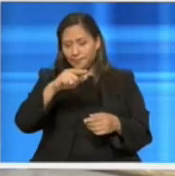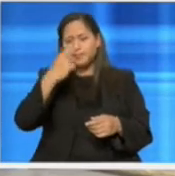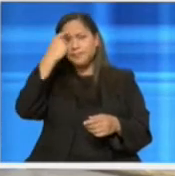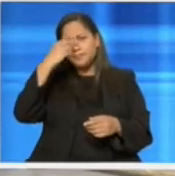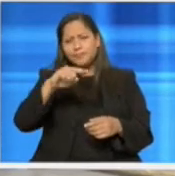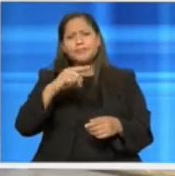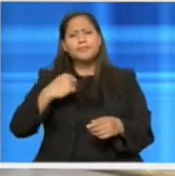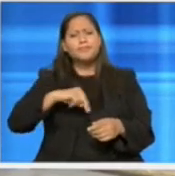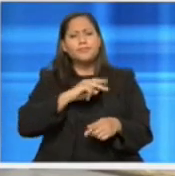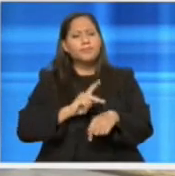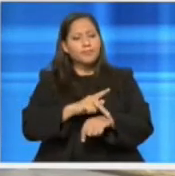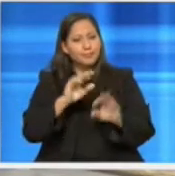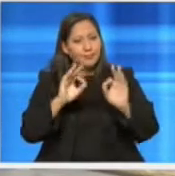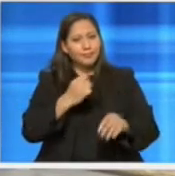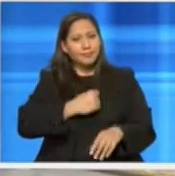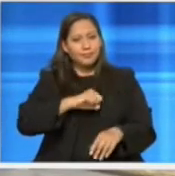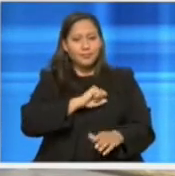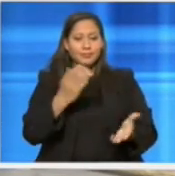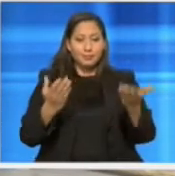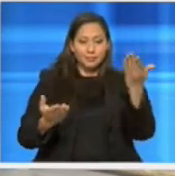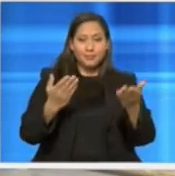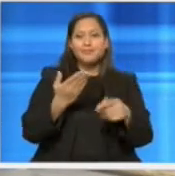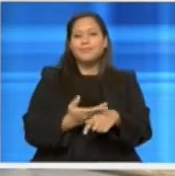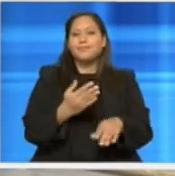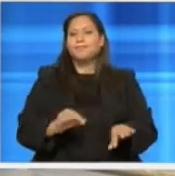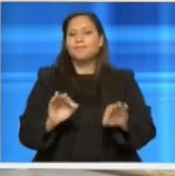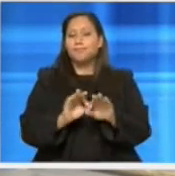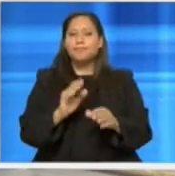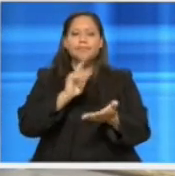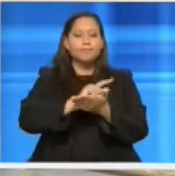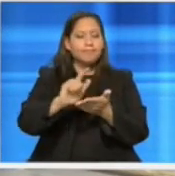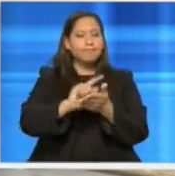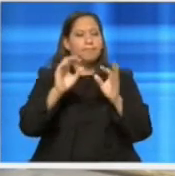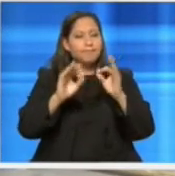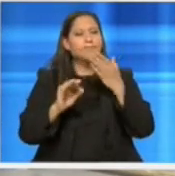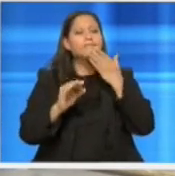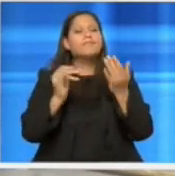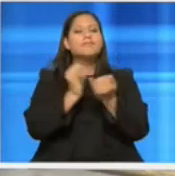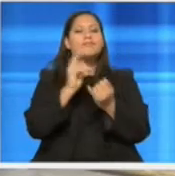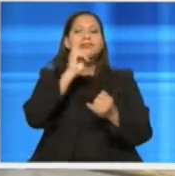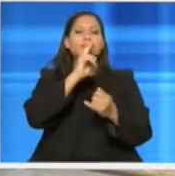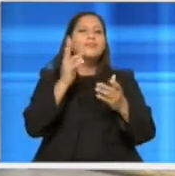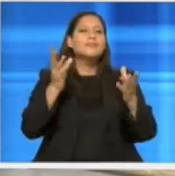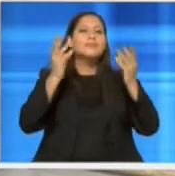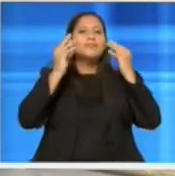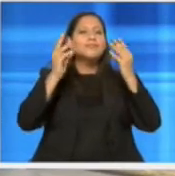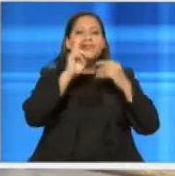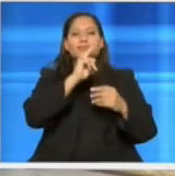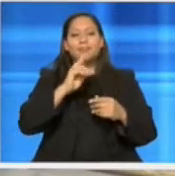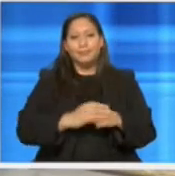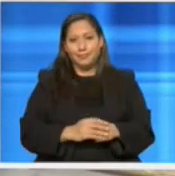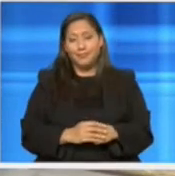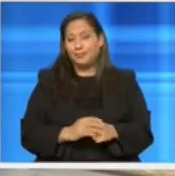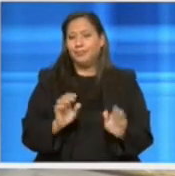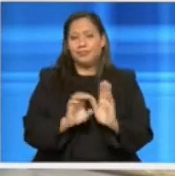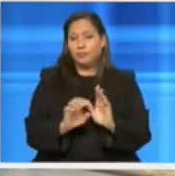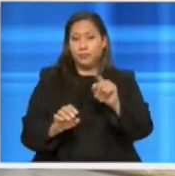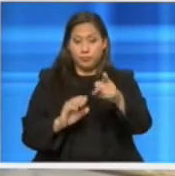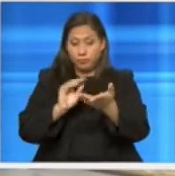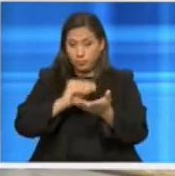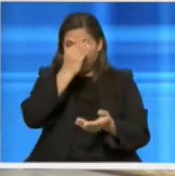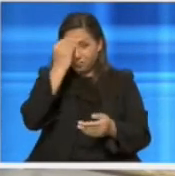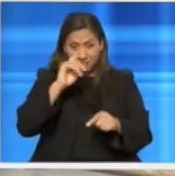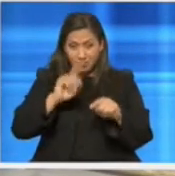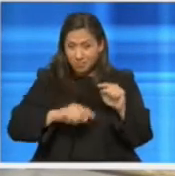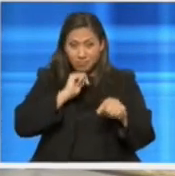para tener una piel sana y equilibrada es bien importante la higiene, pero también la oxigenación. Es como si tú no desmaquillas